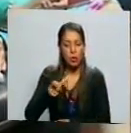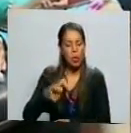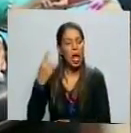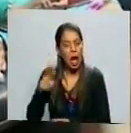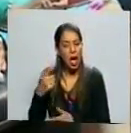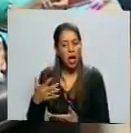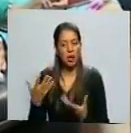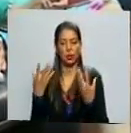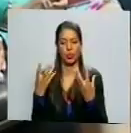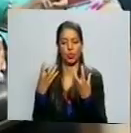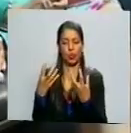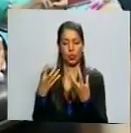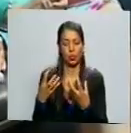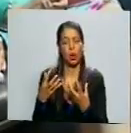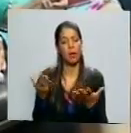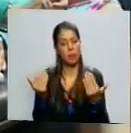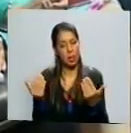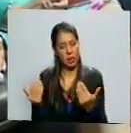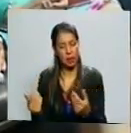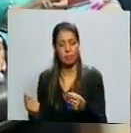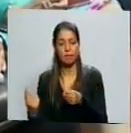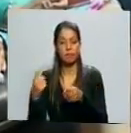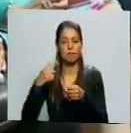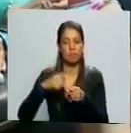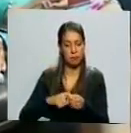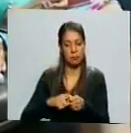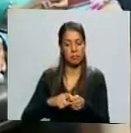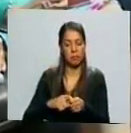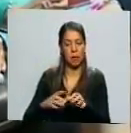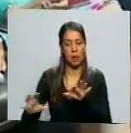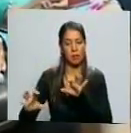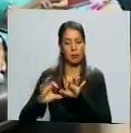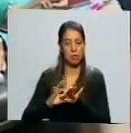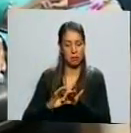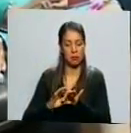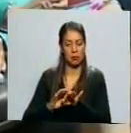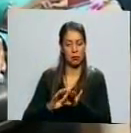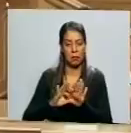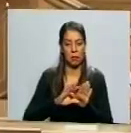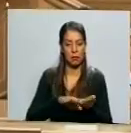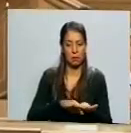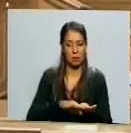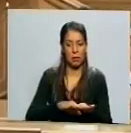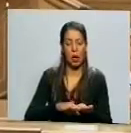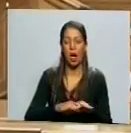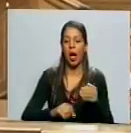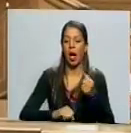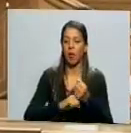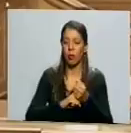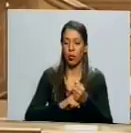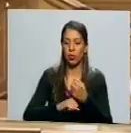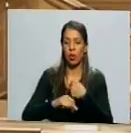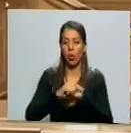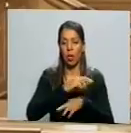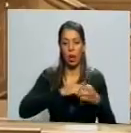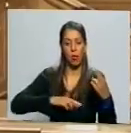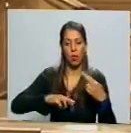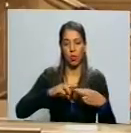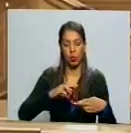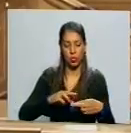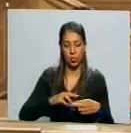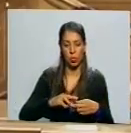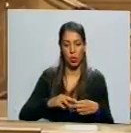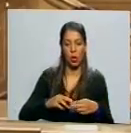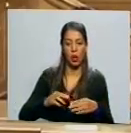se constituyan y a que se atrevan pues a apostar a nuestro Estado, hasta nuestra estructura